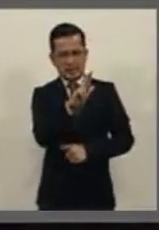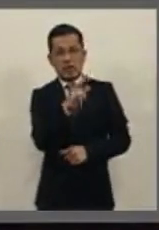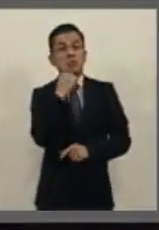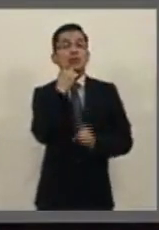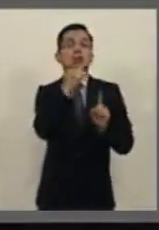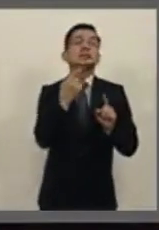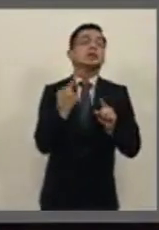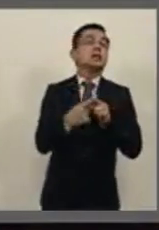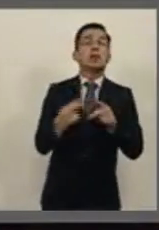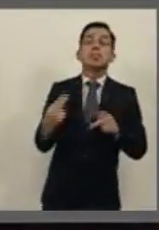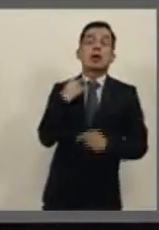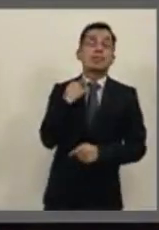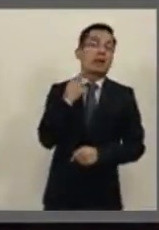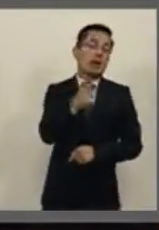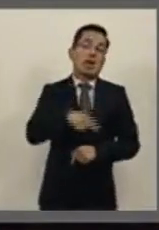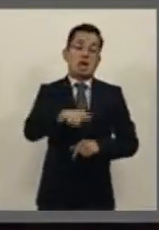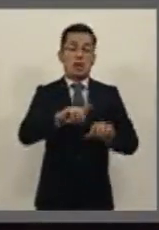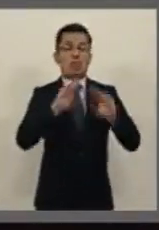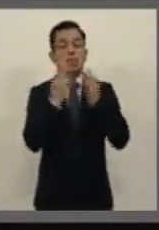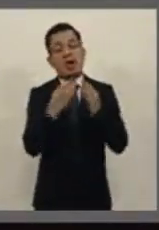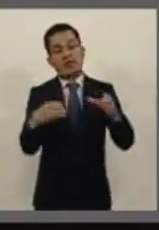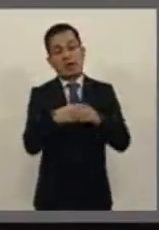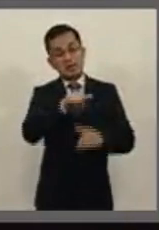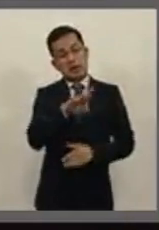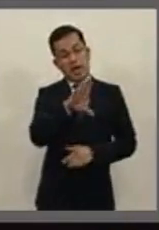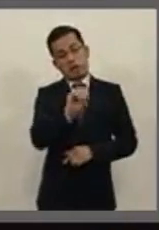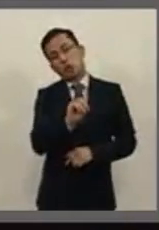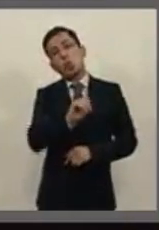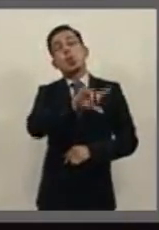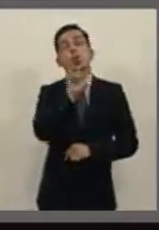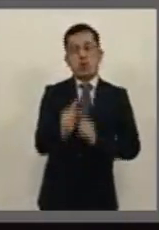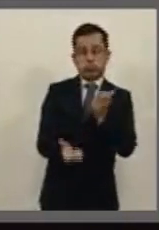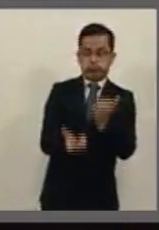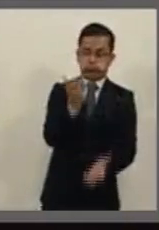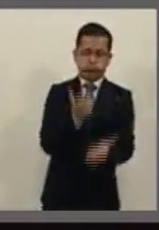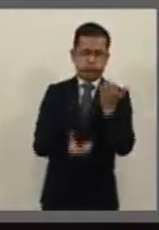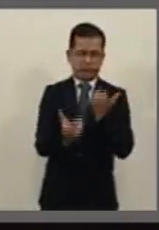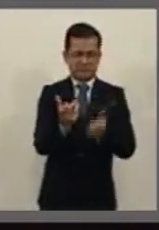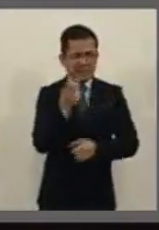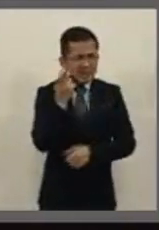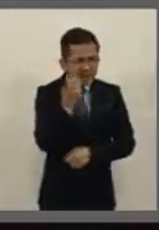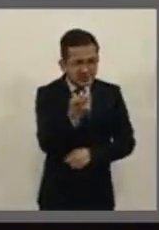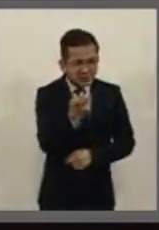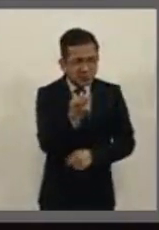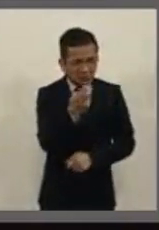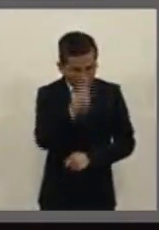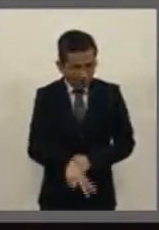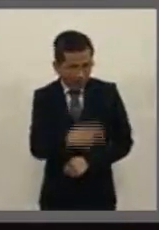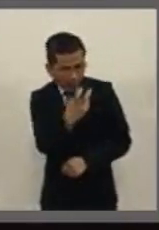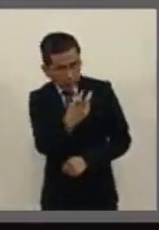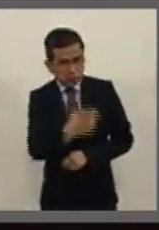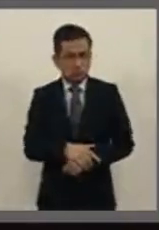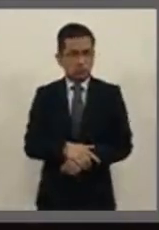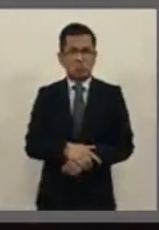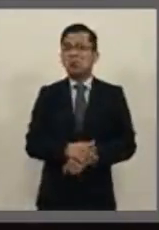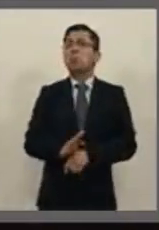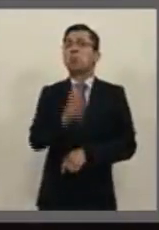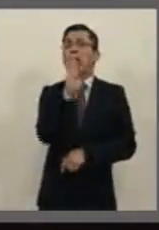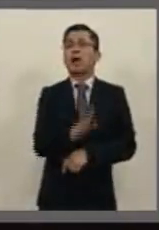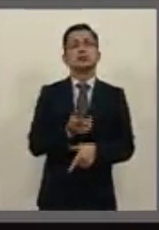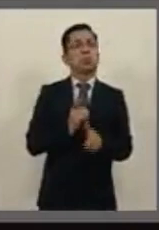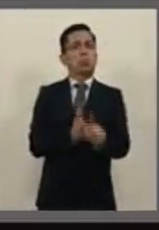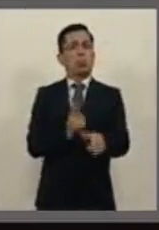matado el narco y había quemado sus cadáveres. Es esa verdad insostenible que implica burla cuando